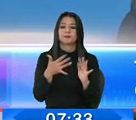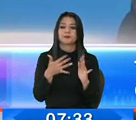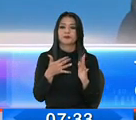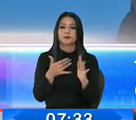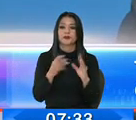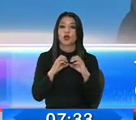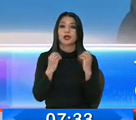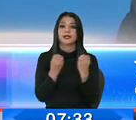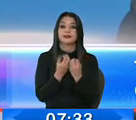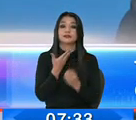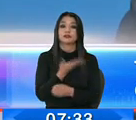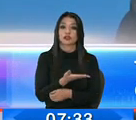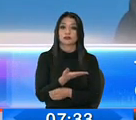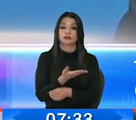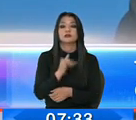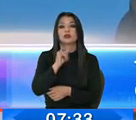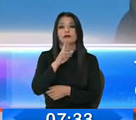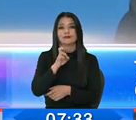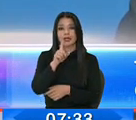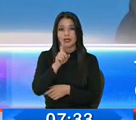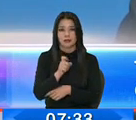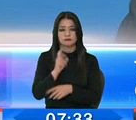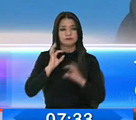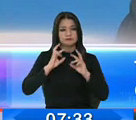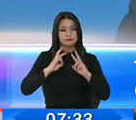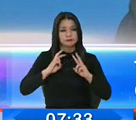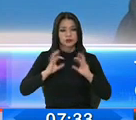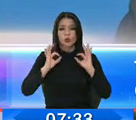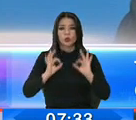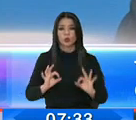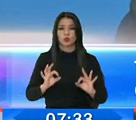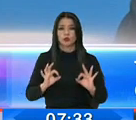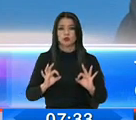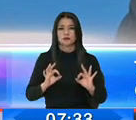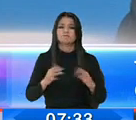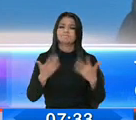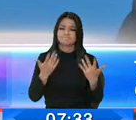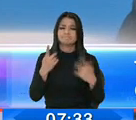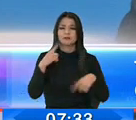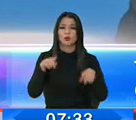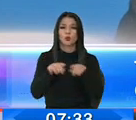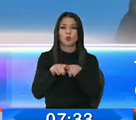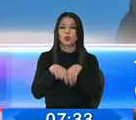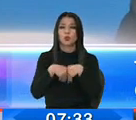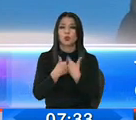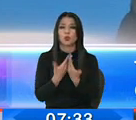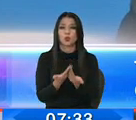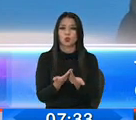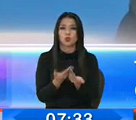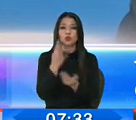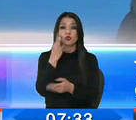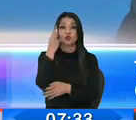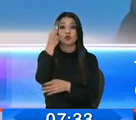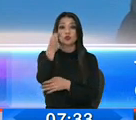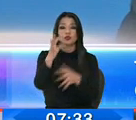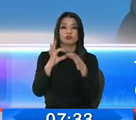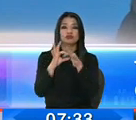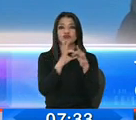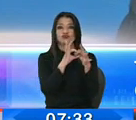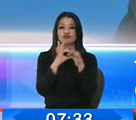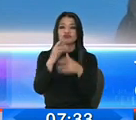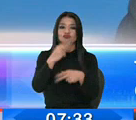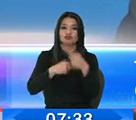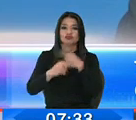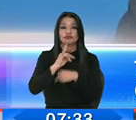señor Robert Lighthizer, donde pudimos explorar ya elementos más aterrizados sobre el futuro de la relación comercial